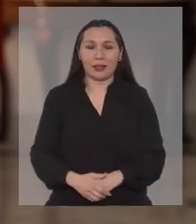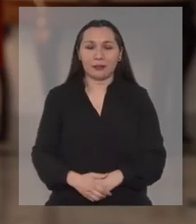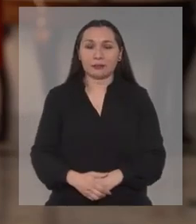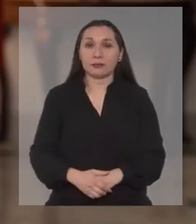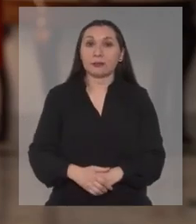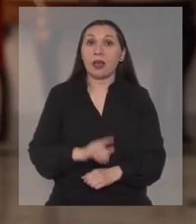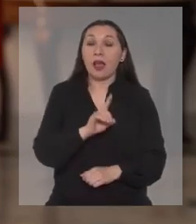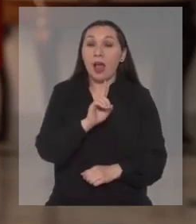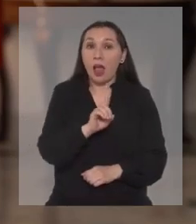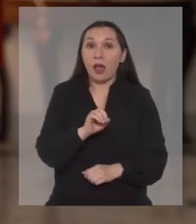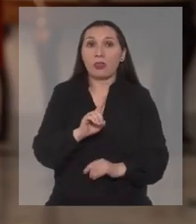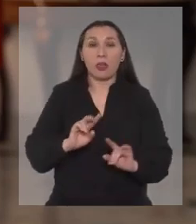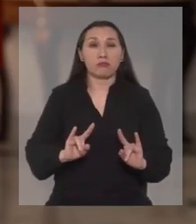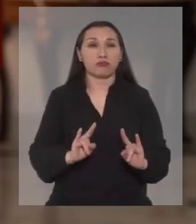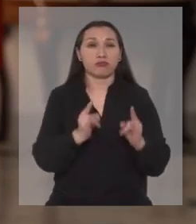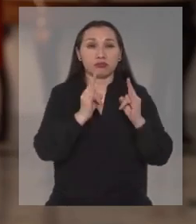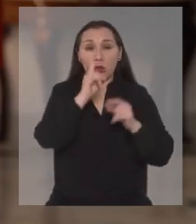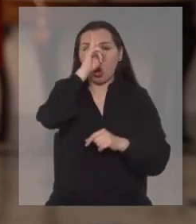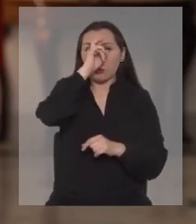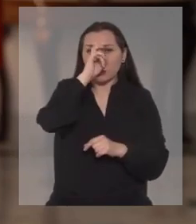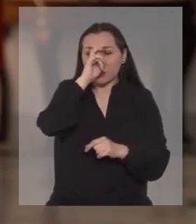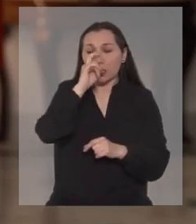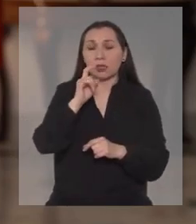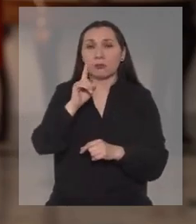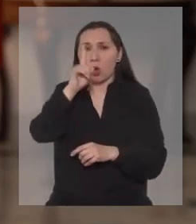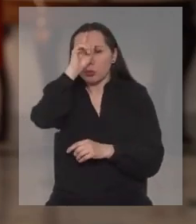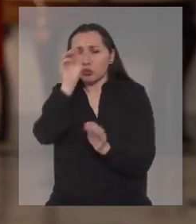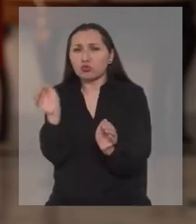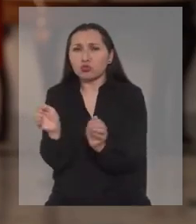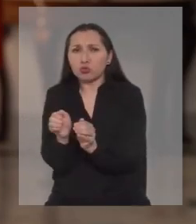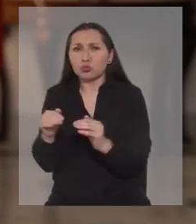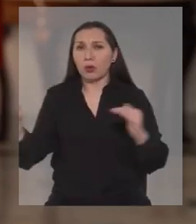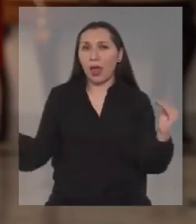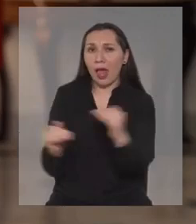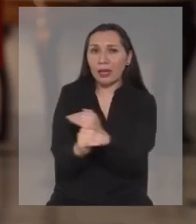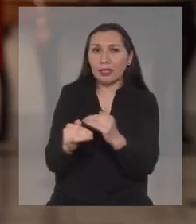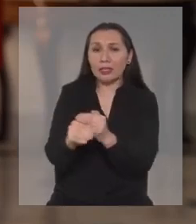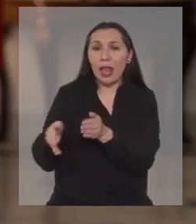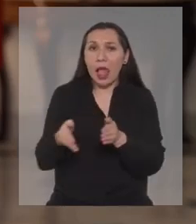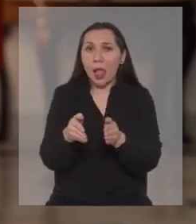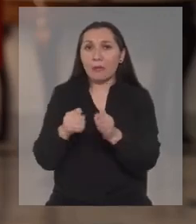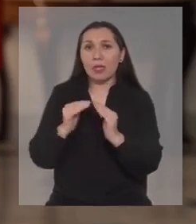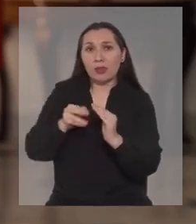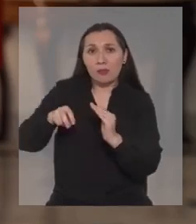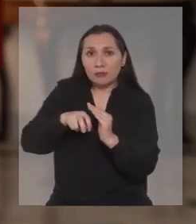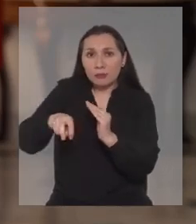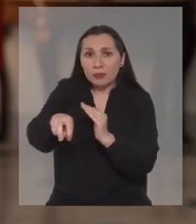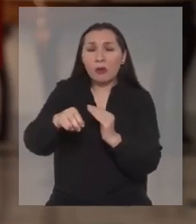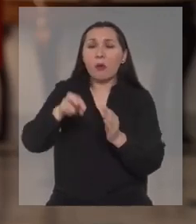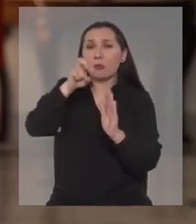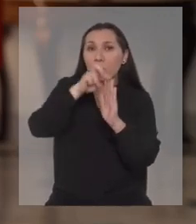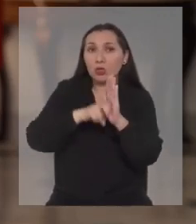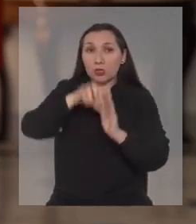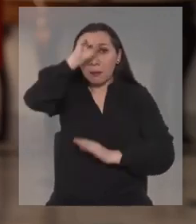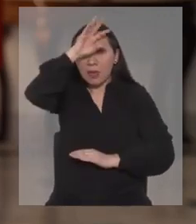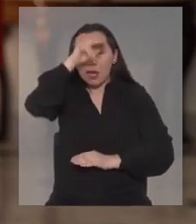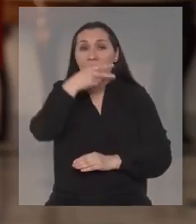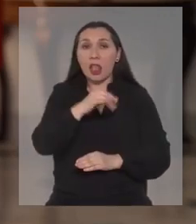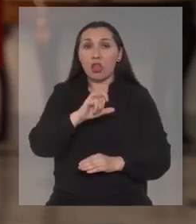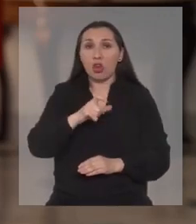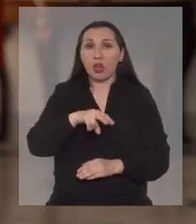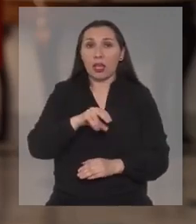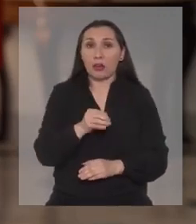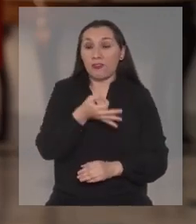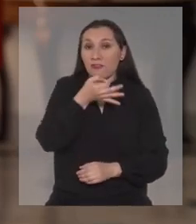chilenas porque cada obra cada hospital cada consultorio carretera camino vecinal Cada proyecto minero de